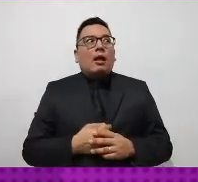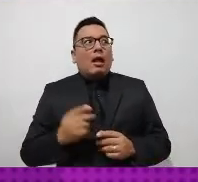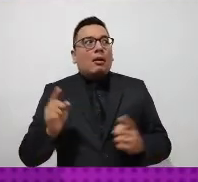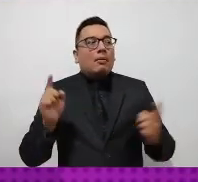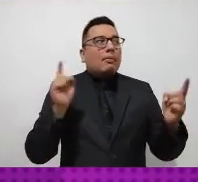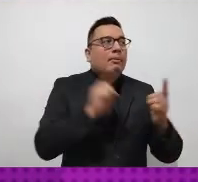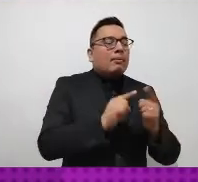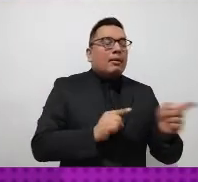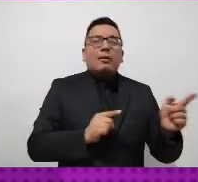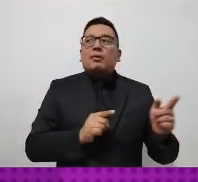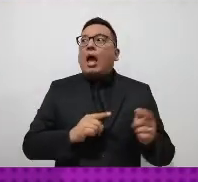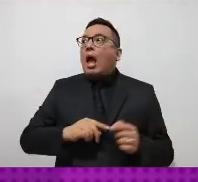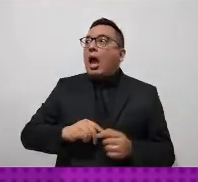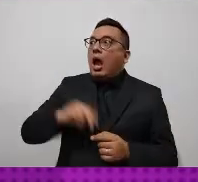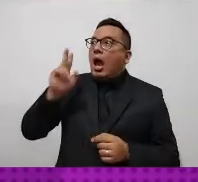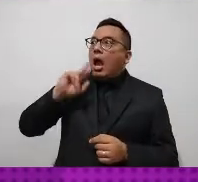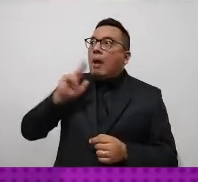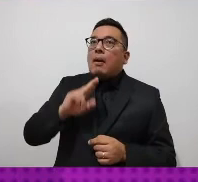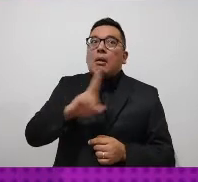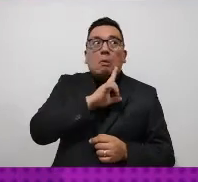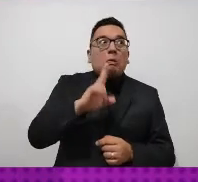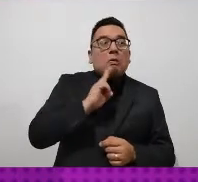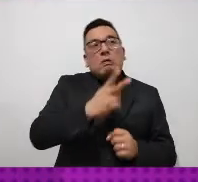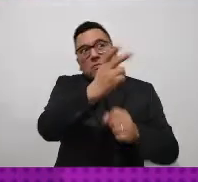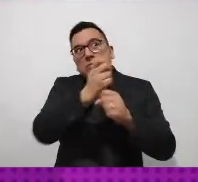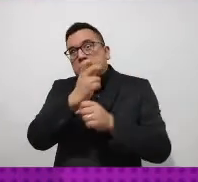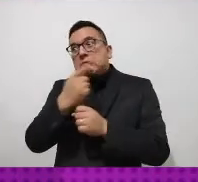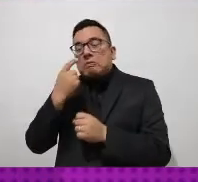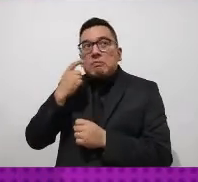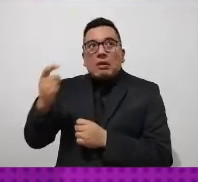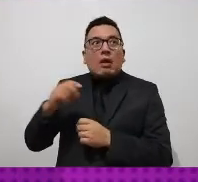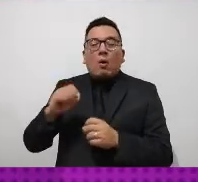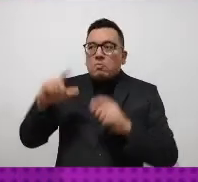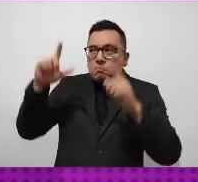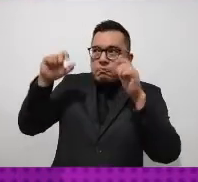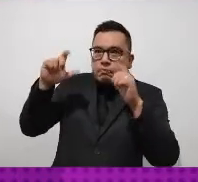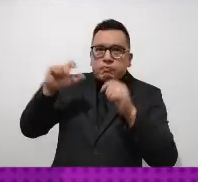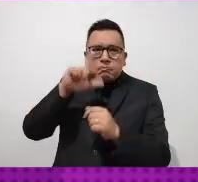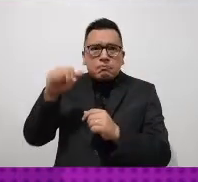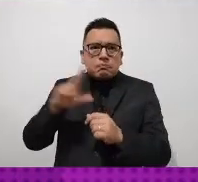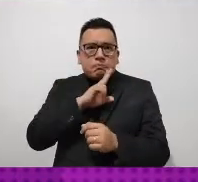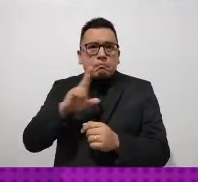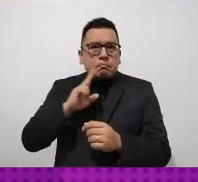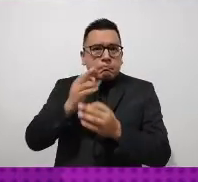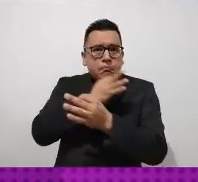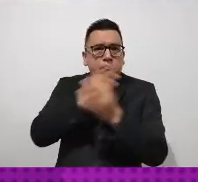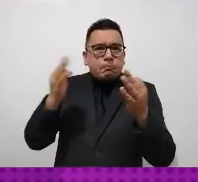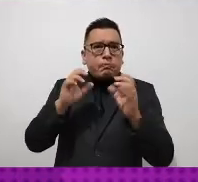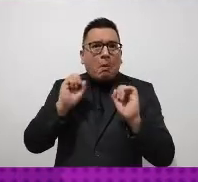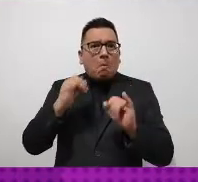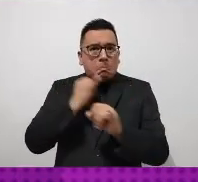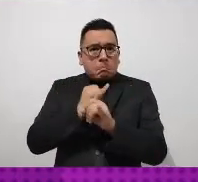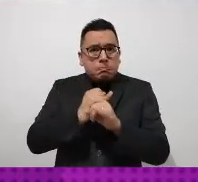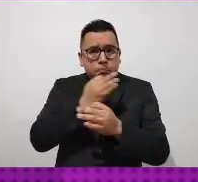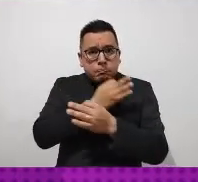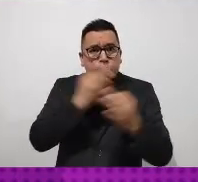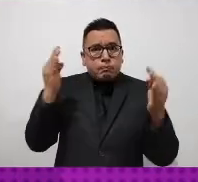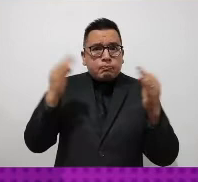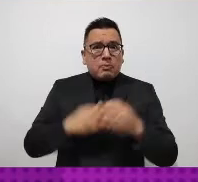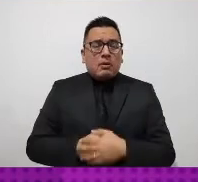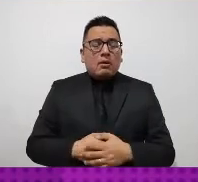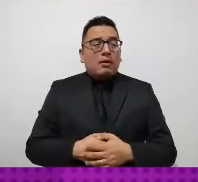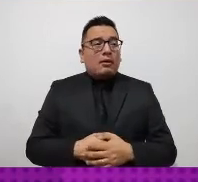prensa o tomaban fotografías y sacaban boletines de prensa o sacaban notas en redes sociales, no siempre